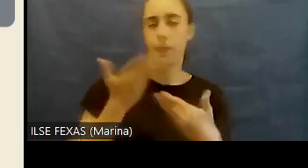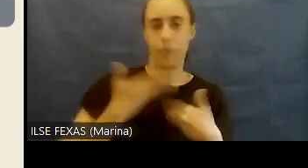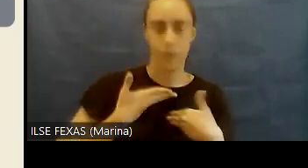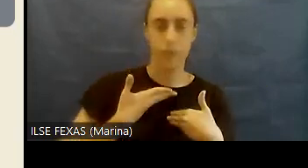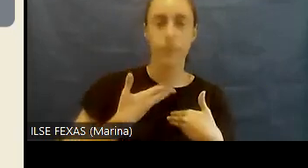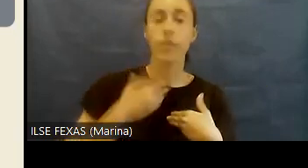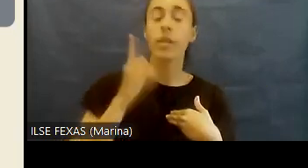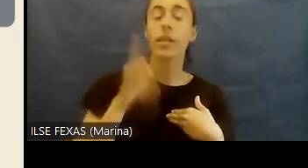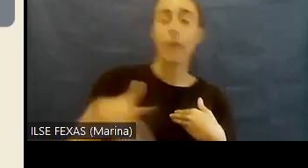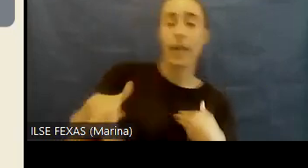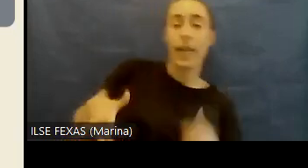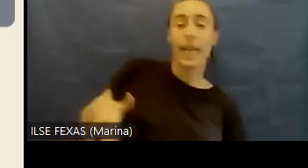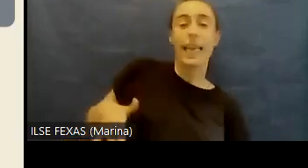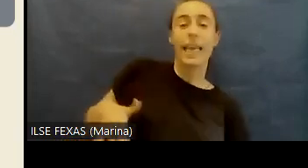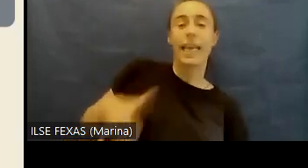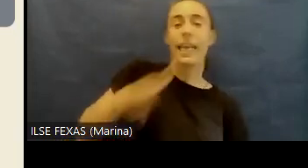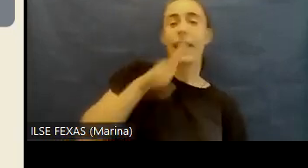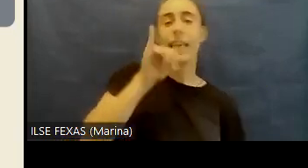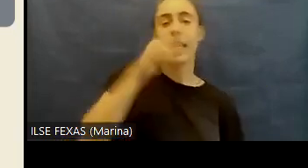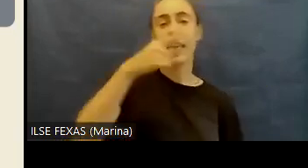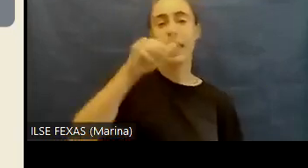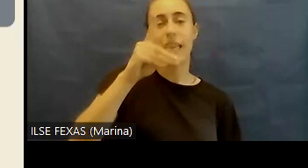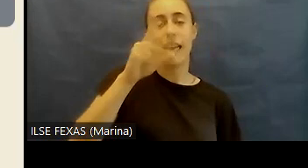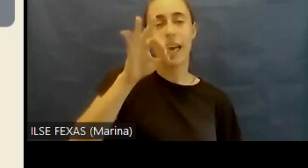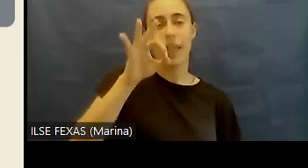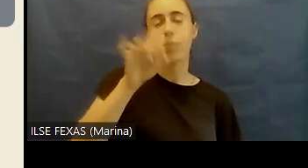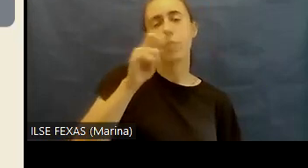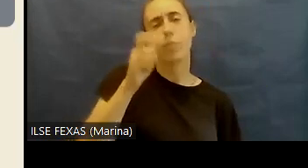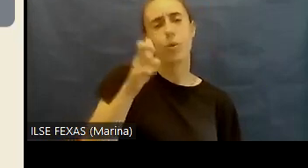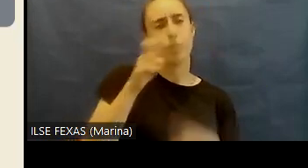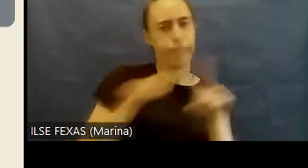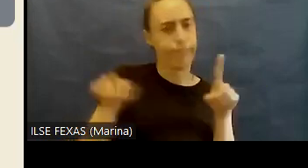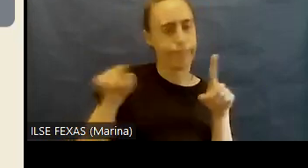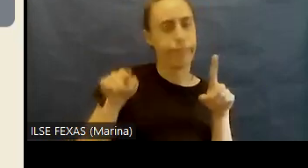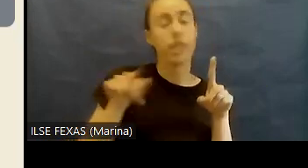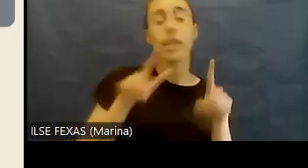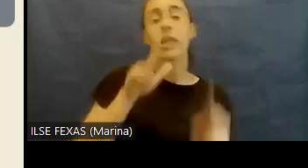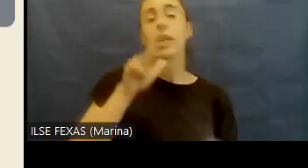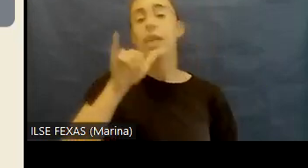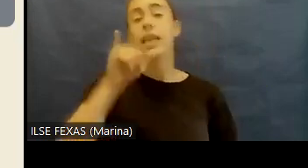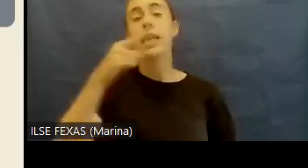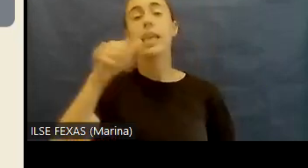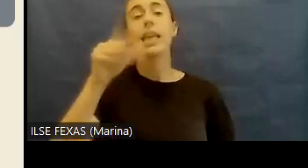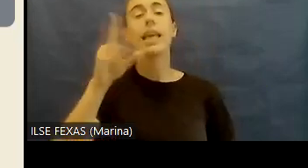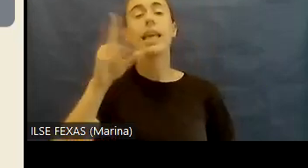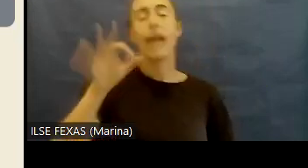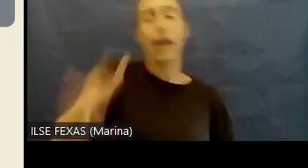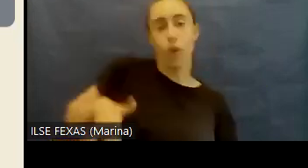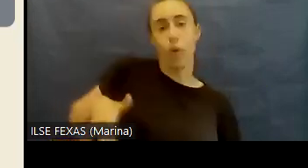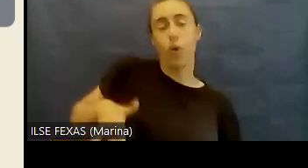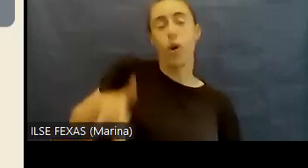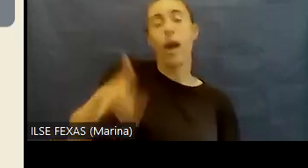del hígado, la función va a ser un poco diferente. A nivel del hígado lo que vamos a conseguir es, sobre todo, proteger los hepatocitos,